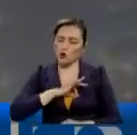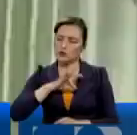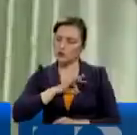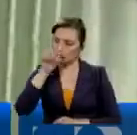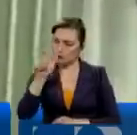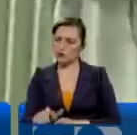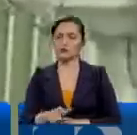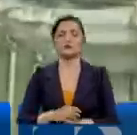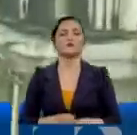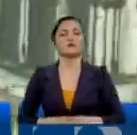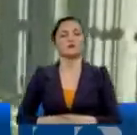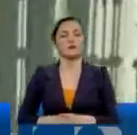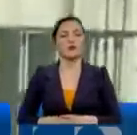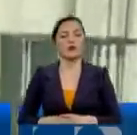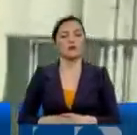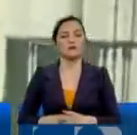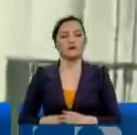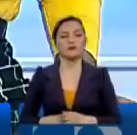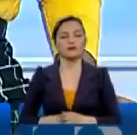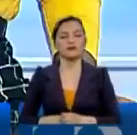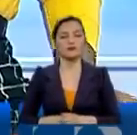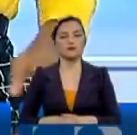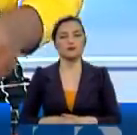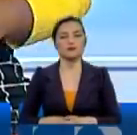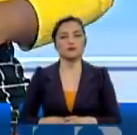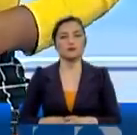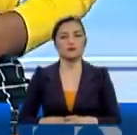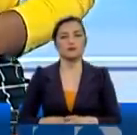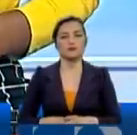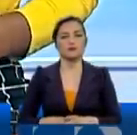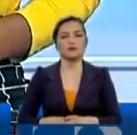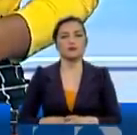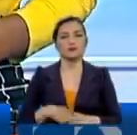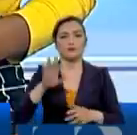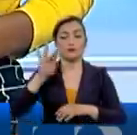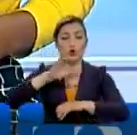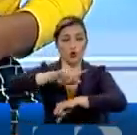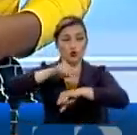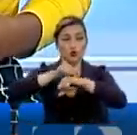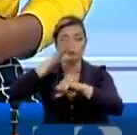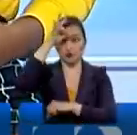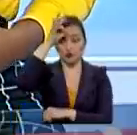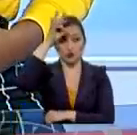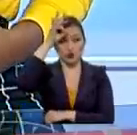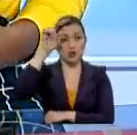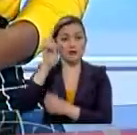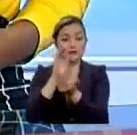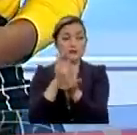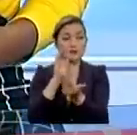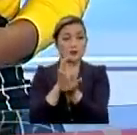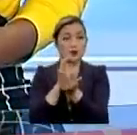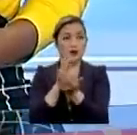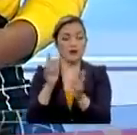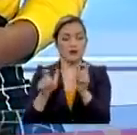conciencia ciudadana. Fernanda Ceballos, 24 horas. En 48 horas, el Hospital Carlos Andrade Marín de Quito no ha